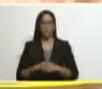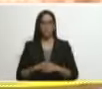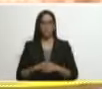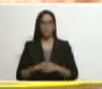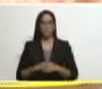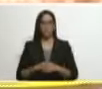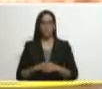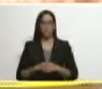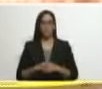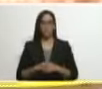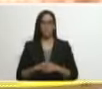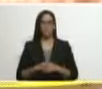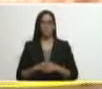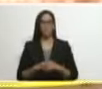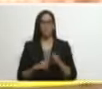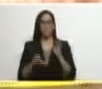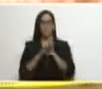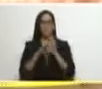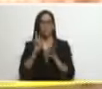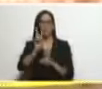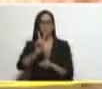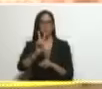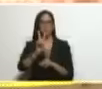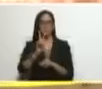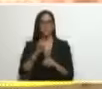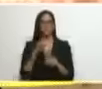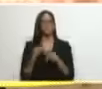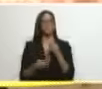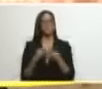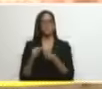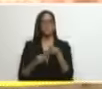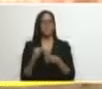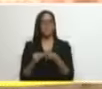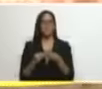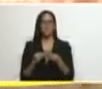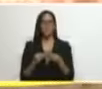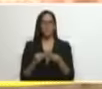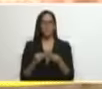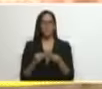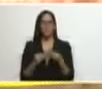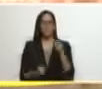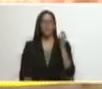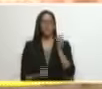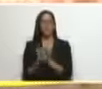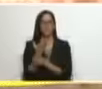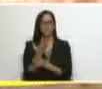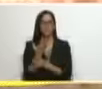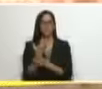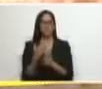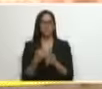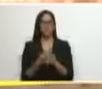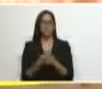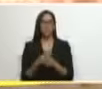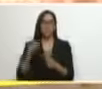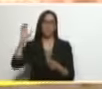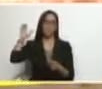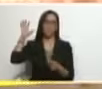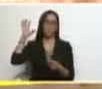en el capítulo 2 se establece la creación del